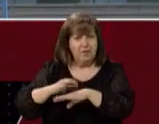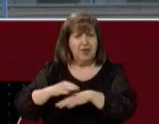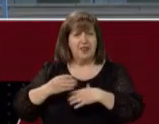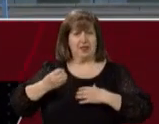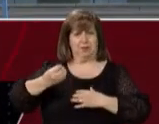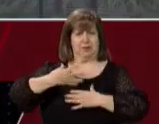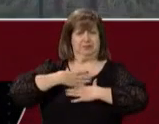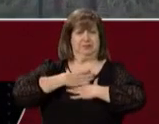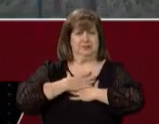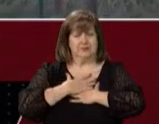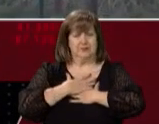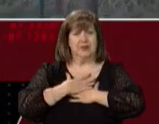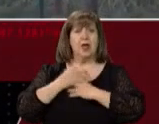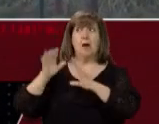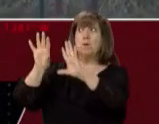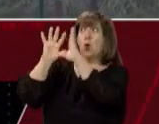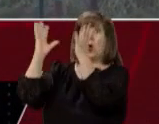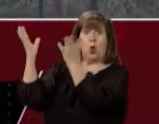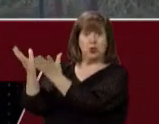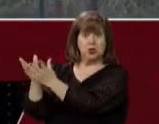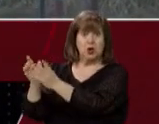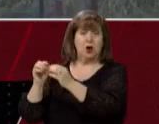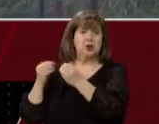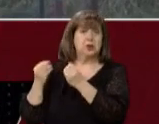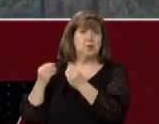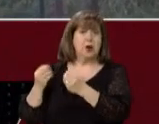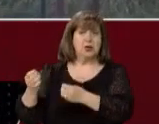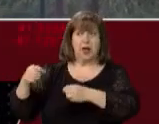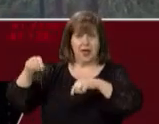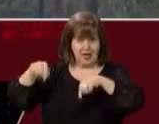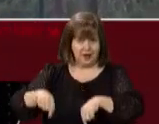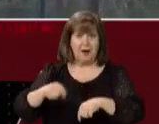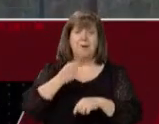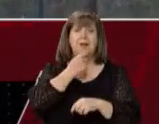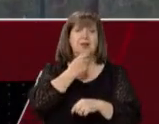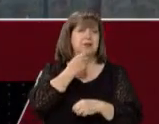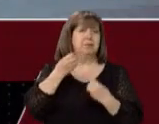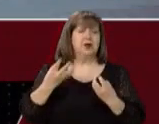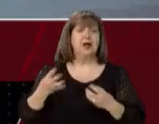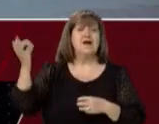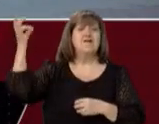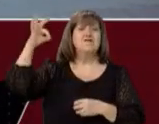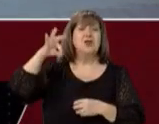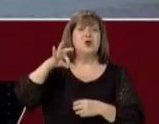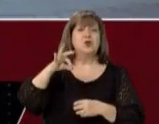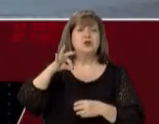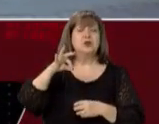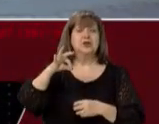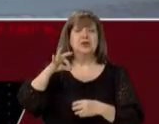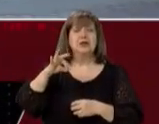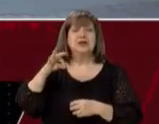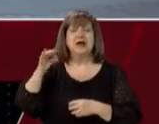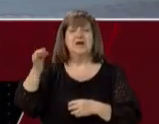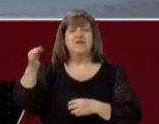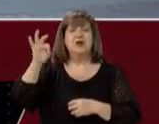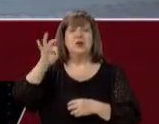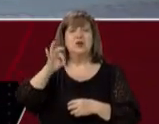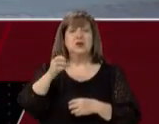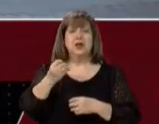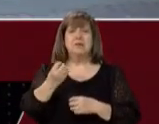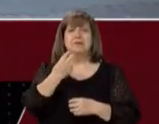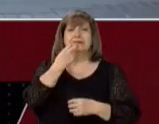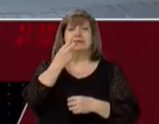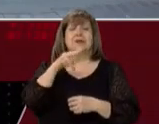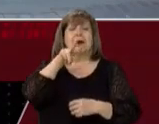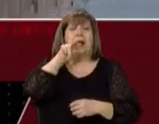bronquiolitis en el mundo y en nuestro medio, y en este caso en particular, es un virus que se llama virus sincicial respiratorio. Es